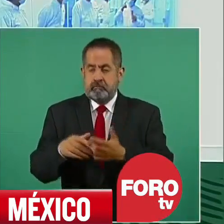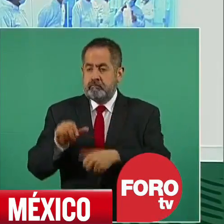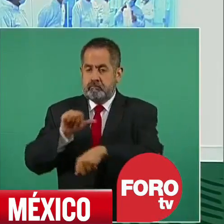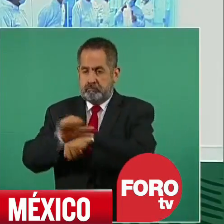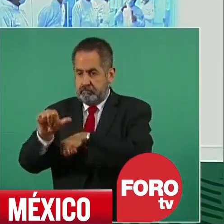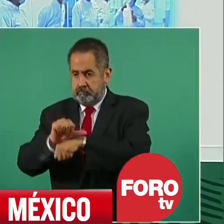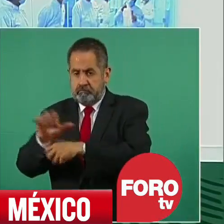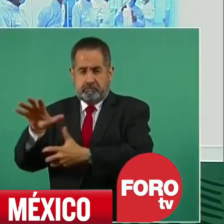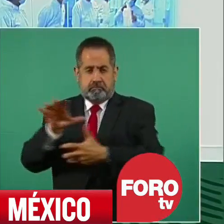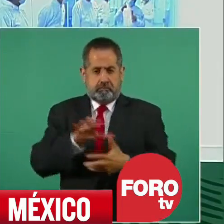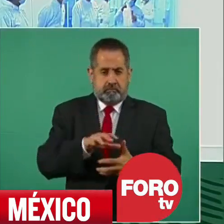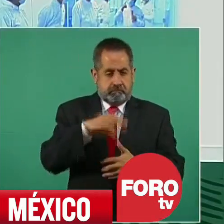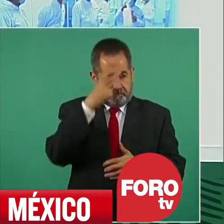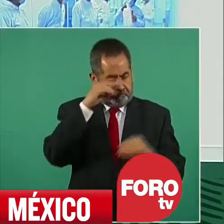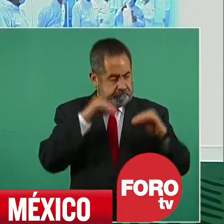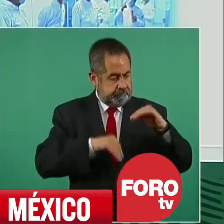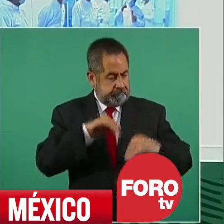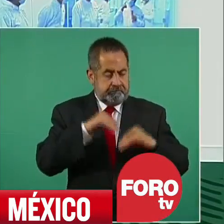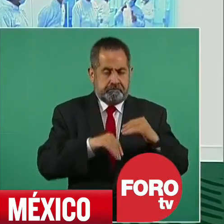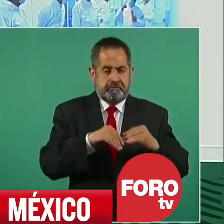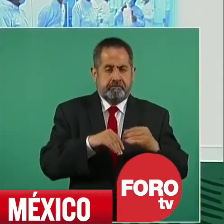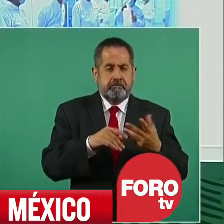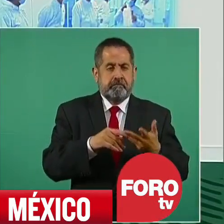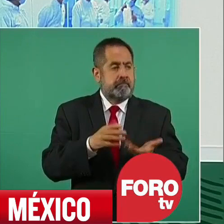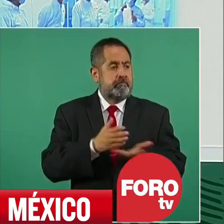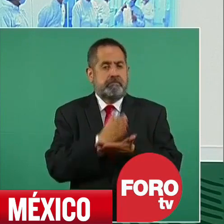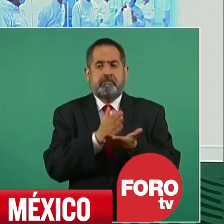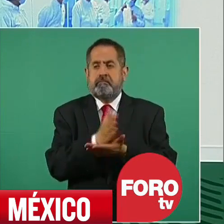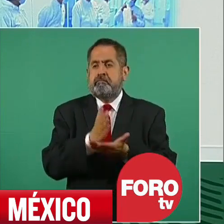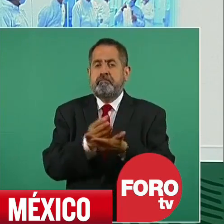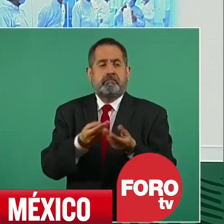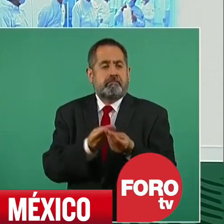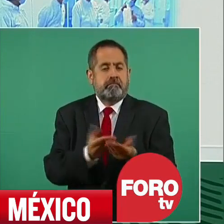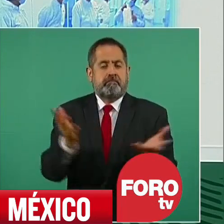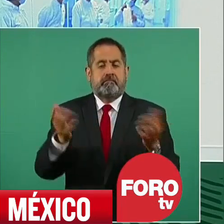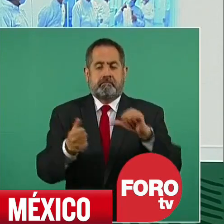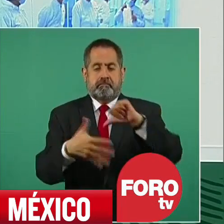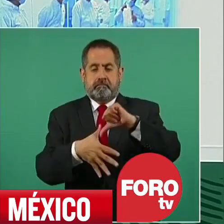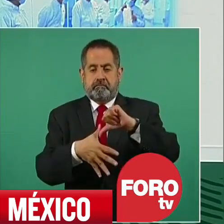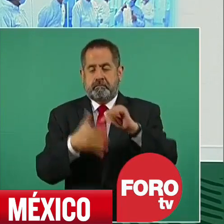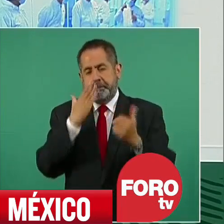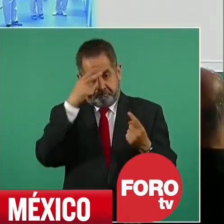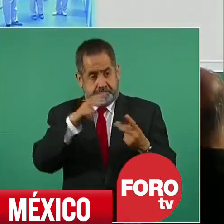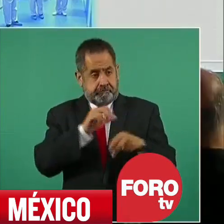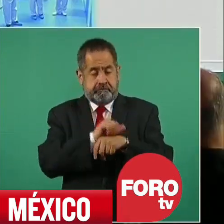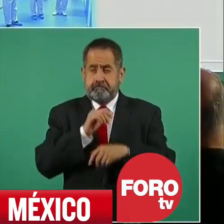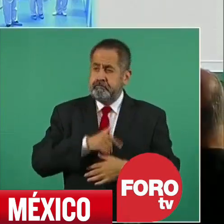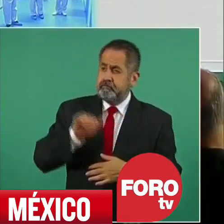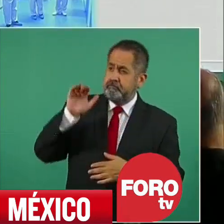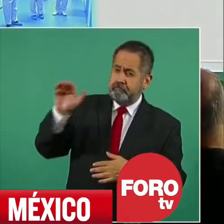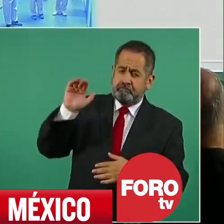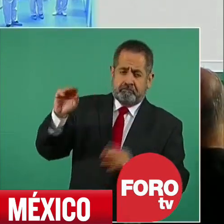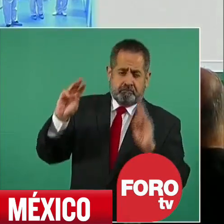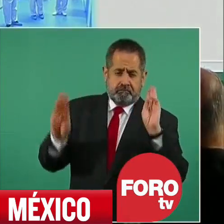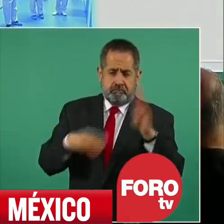seguras. A partir de hoy y en las próximas 4 semanas se liberan 4 lotes de